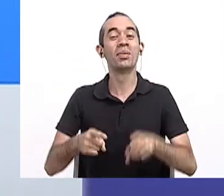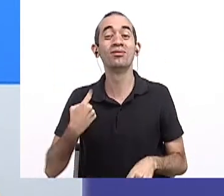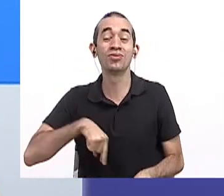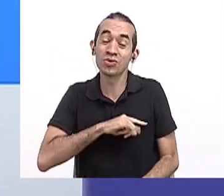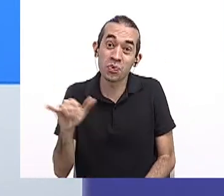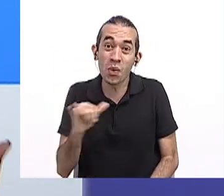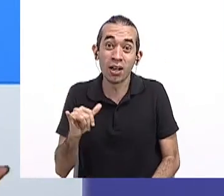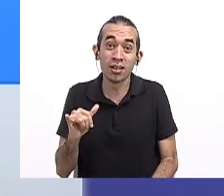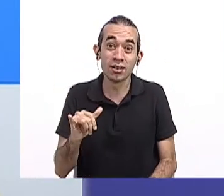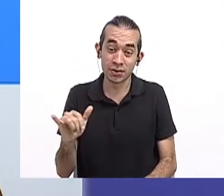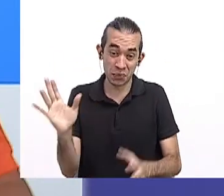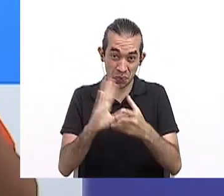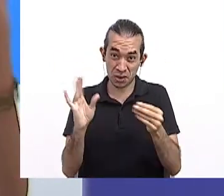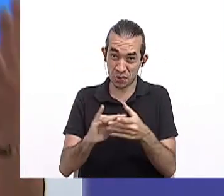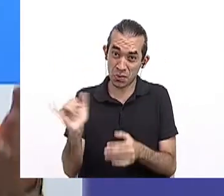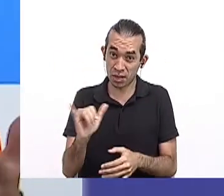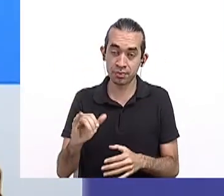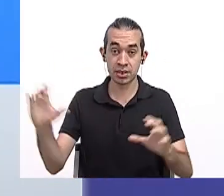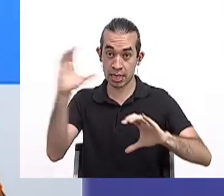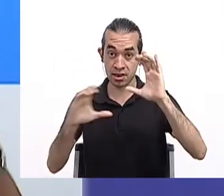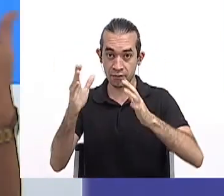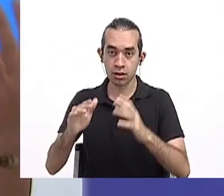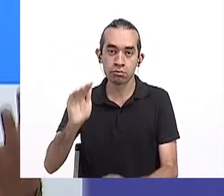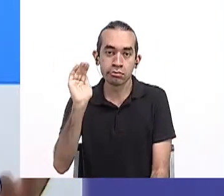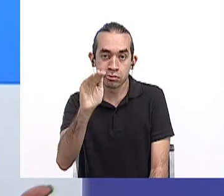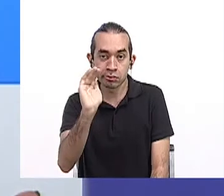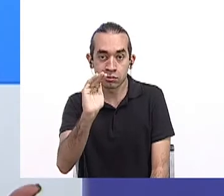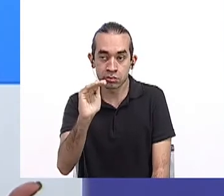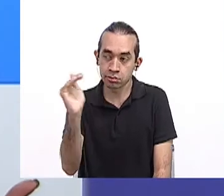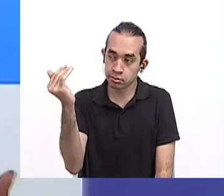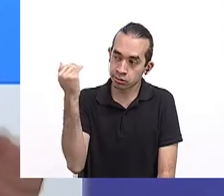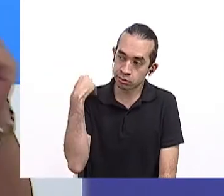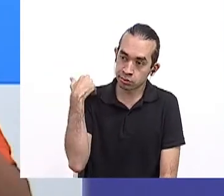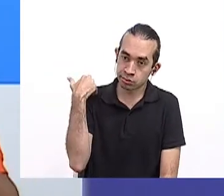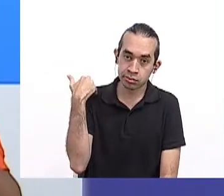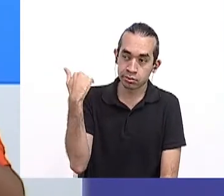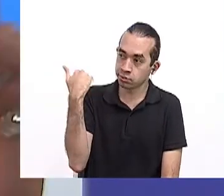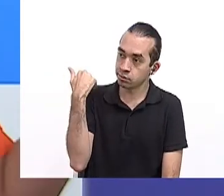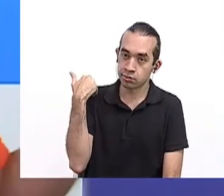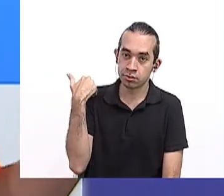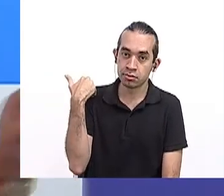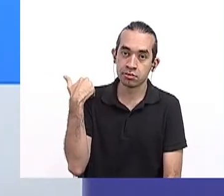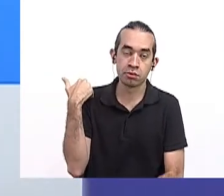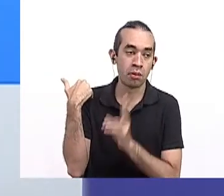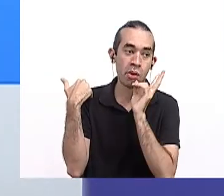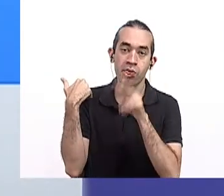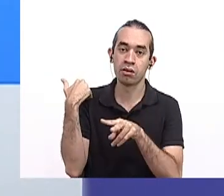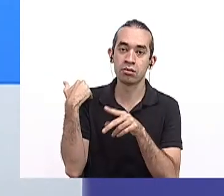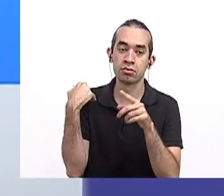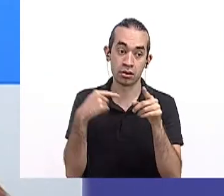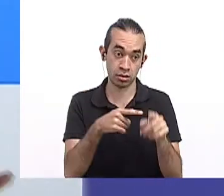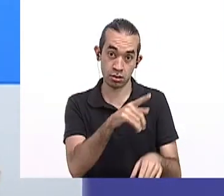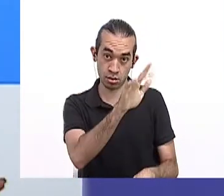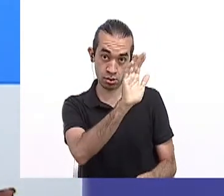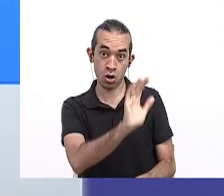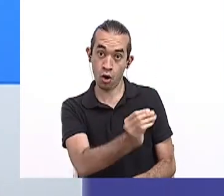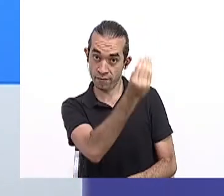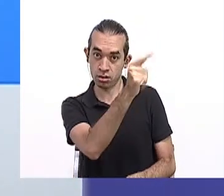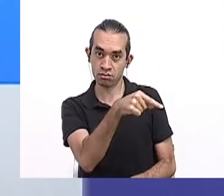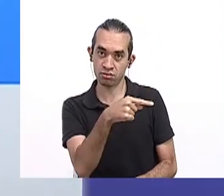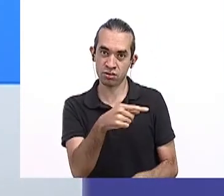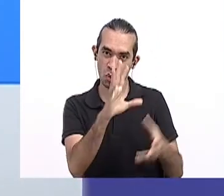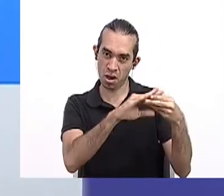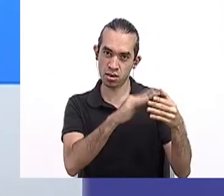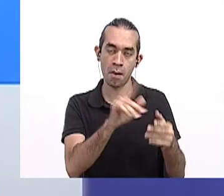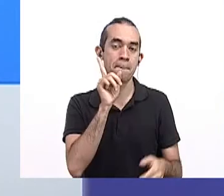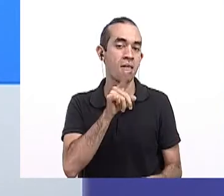los científicos nos advierten y nos advierten sin embargo pedro decía mentiras los científicos